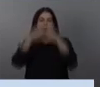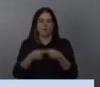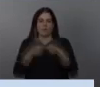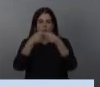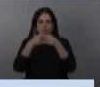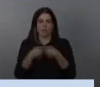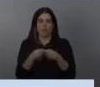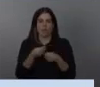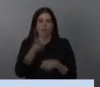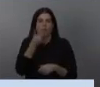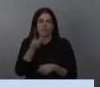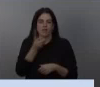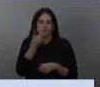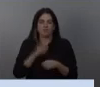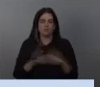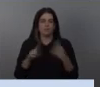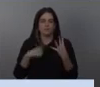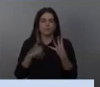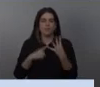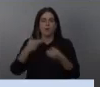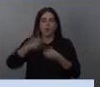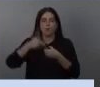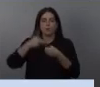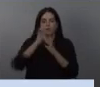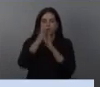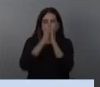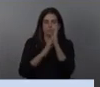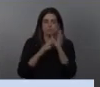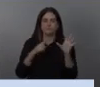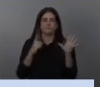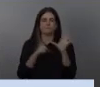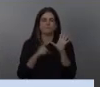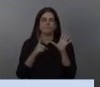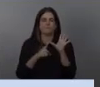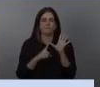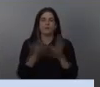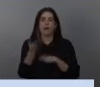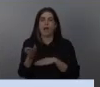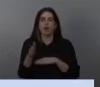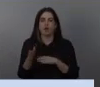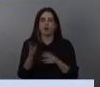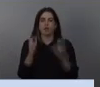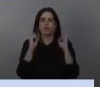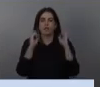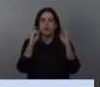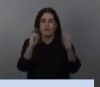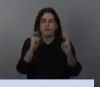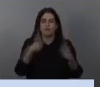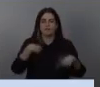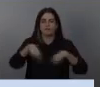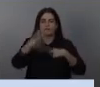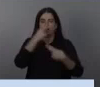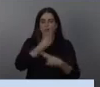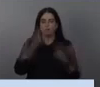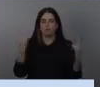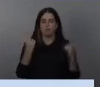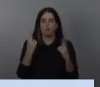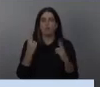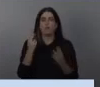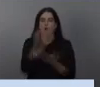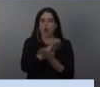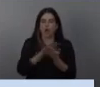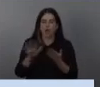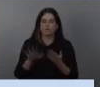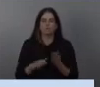del combustible la gratuidad de los abonos de cercanías y del transporte público de media distancia que es